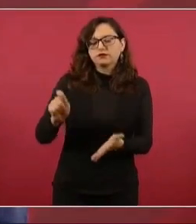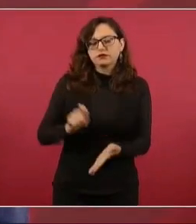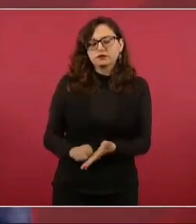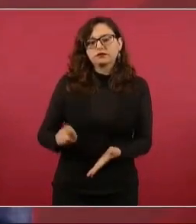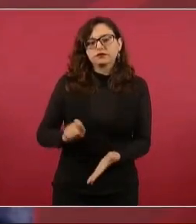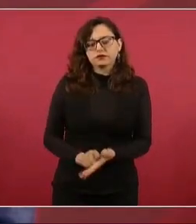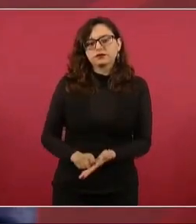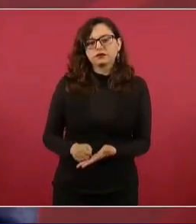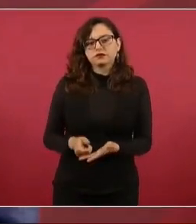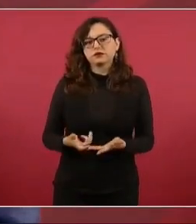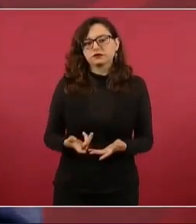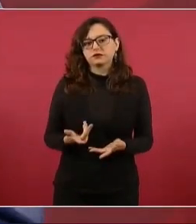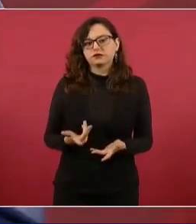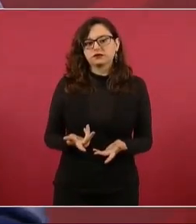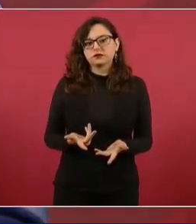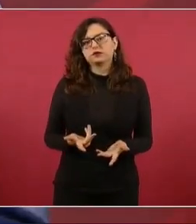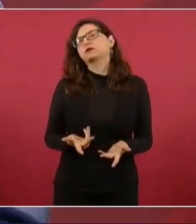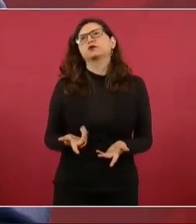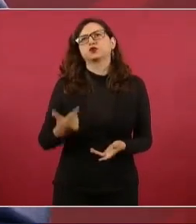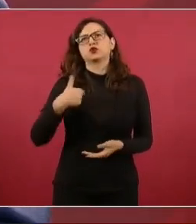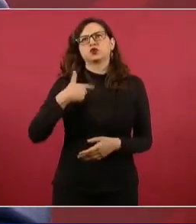libros